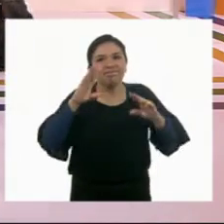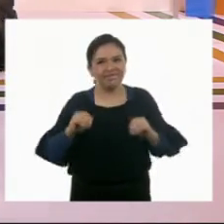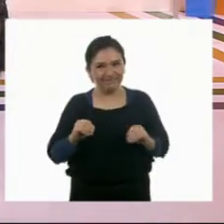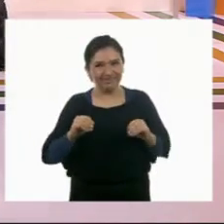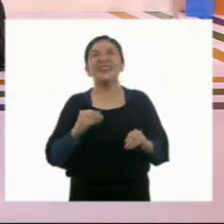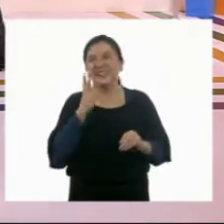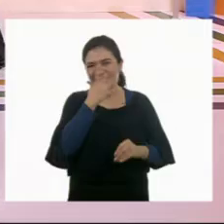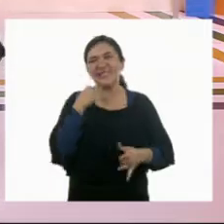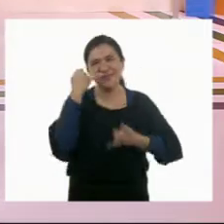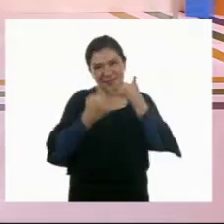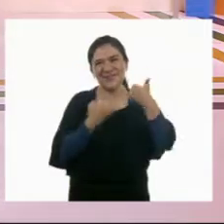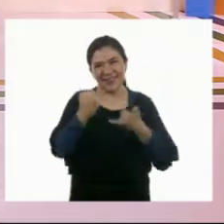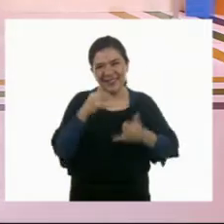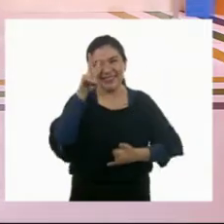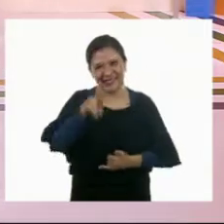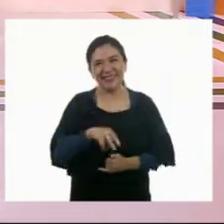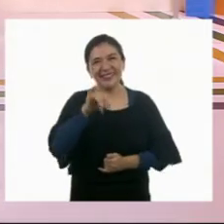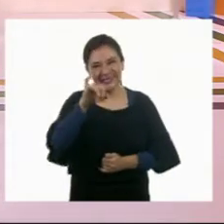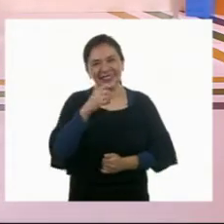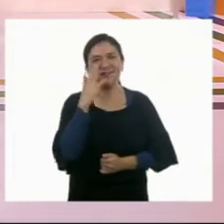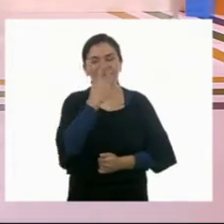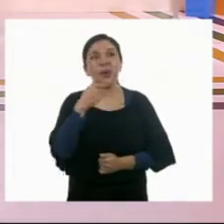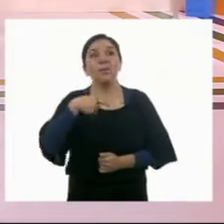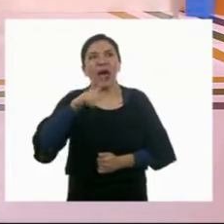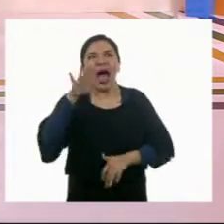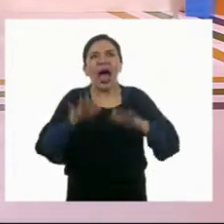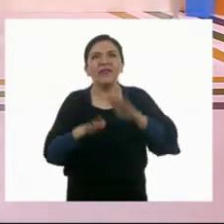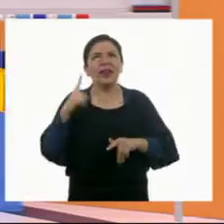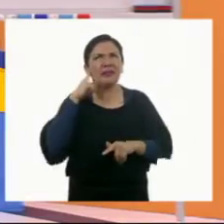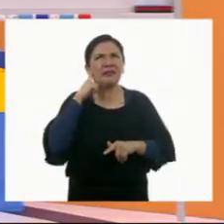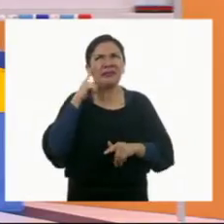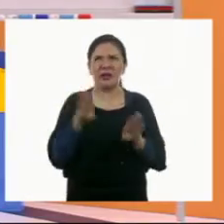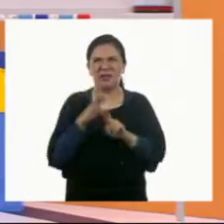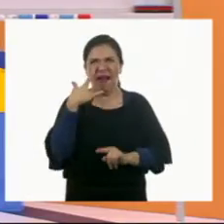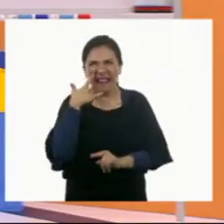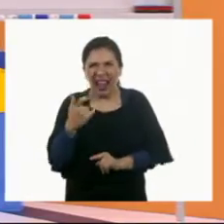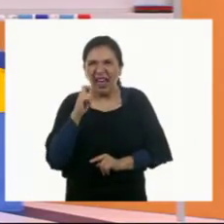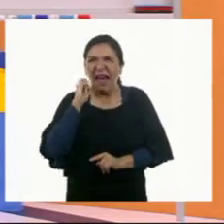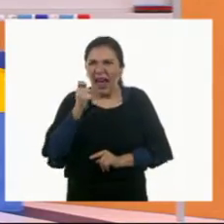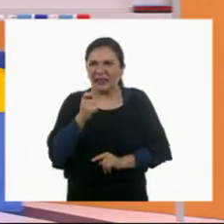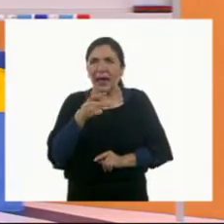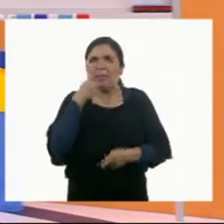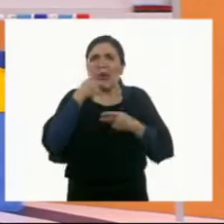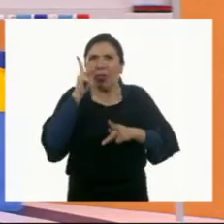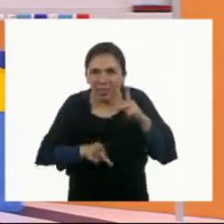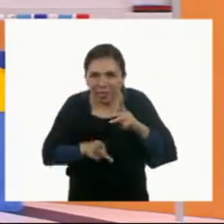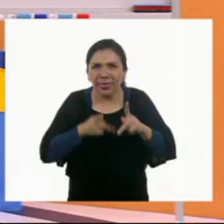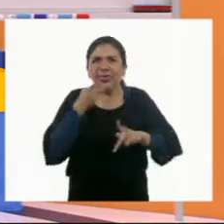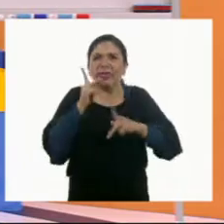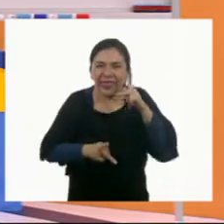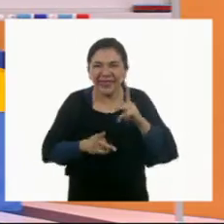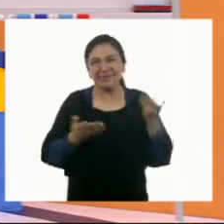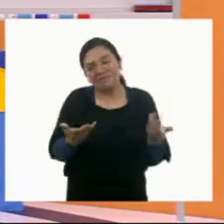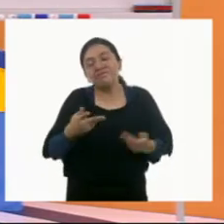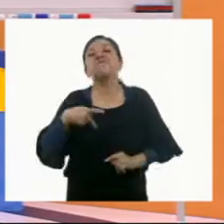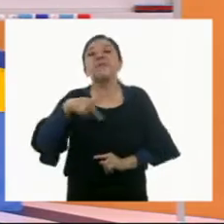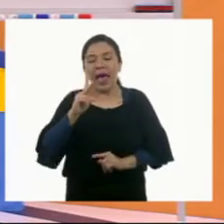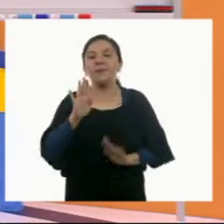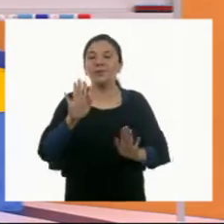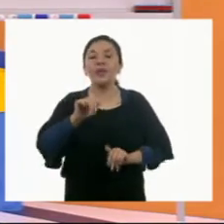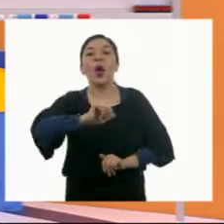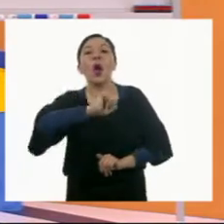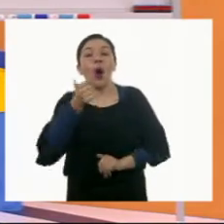¡Qué bonito juego! Está muy bonito, aunque de repente se escucha muy extraño, no sabemos qué quiere decir, ¿verdad? Pero, ¿y qué